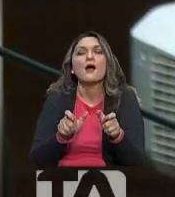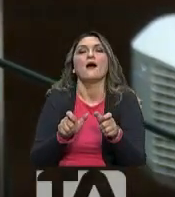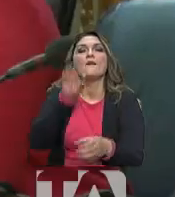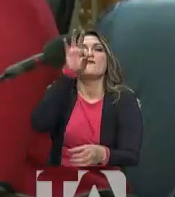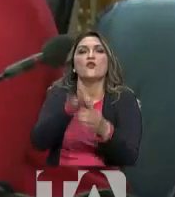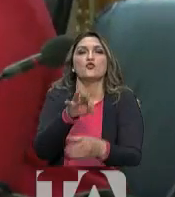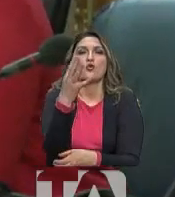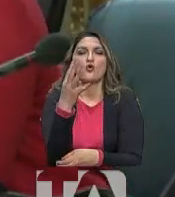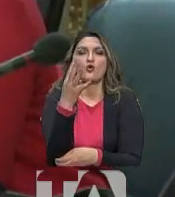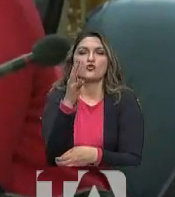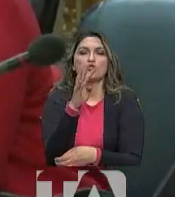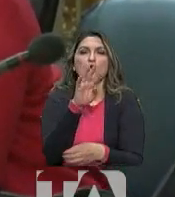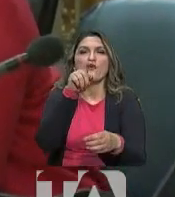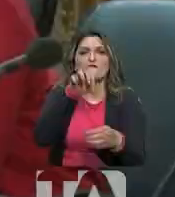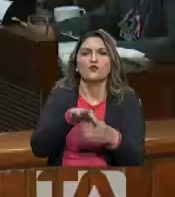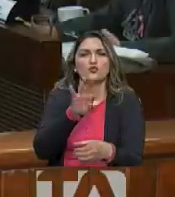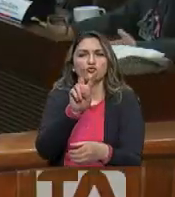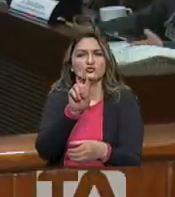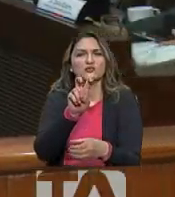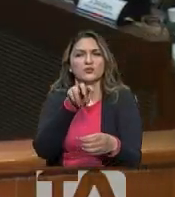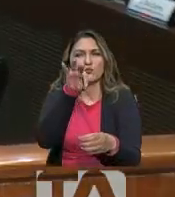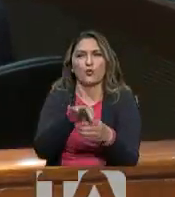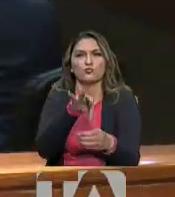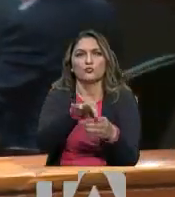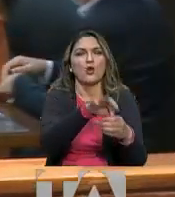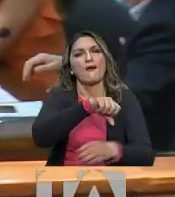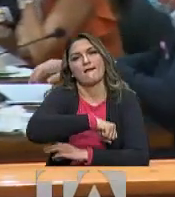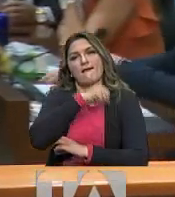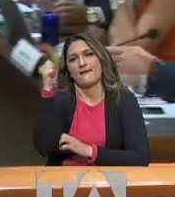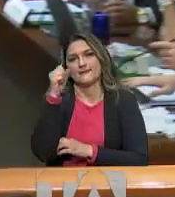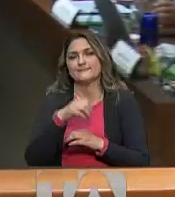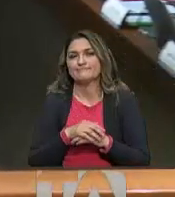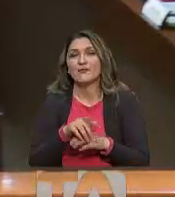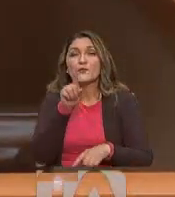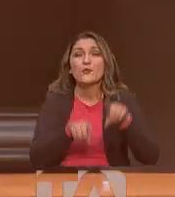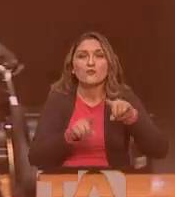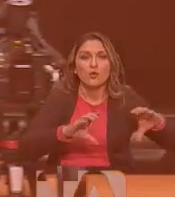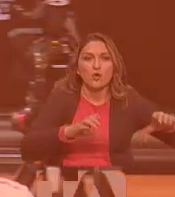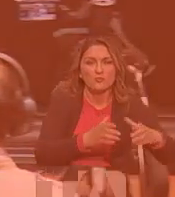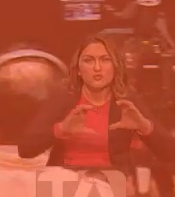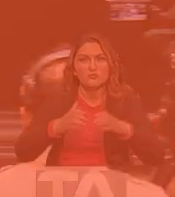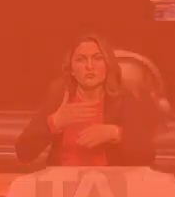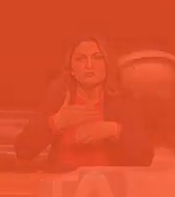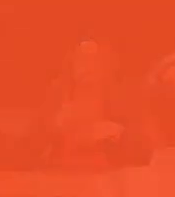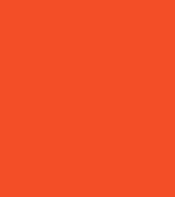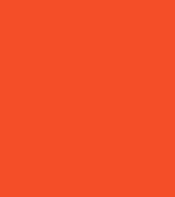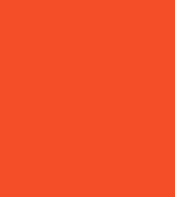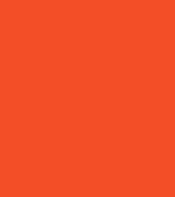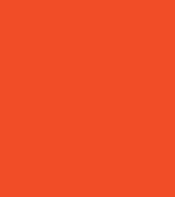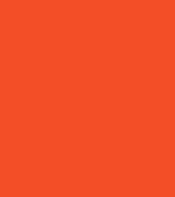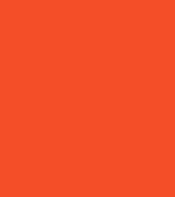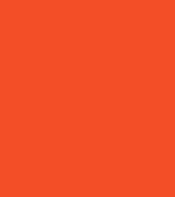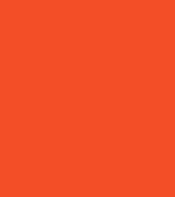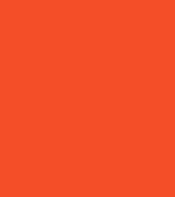estas comisiones. Sin embargo, los ediles estaban en funciones prorrogadas debido a la pandemia. En Quito, Estefany Paz, 24 horas.